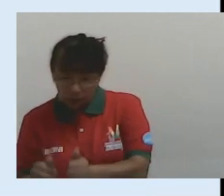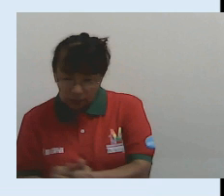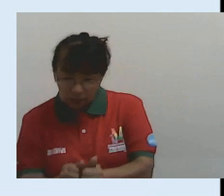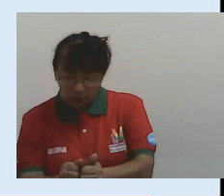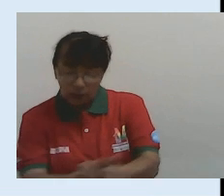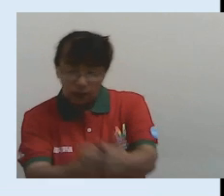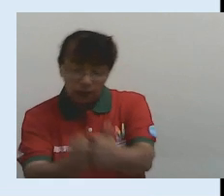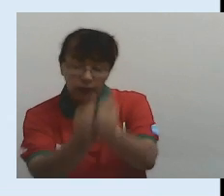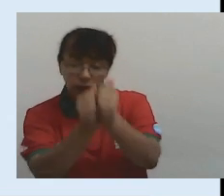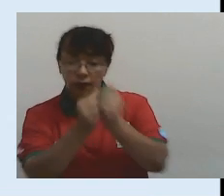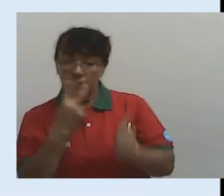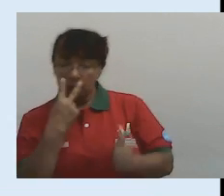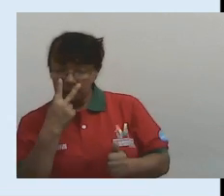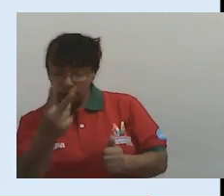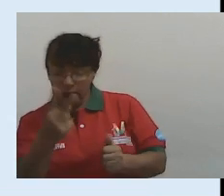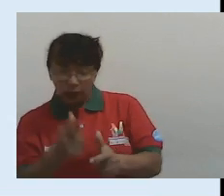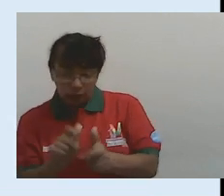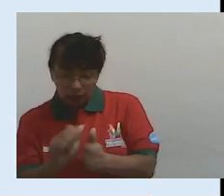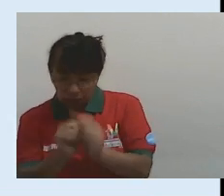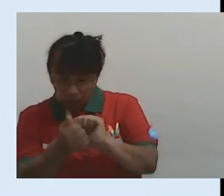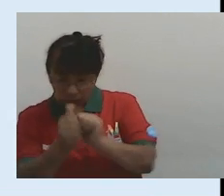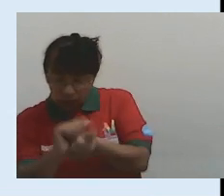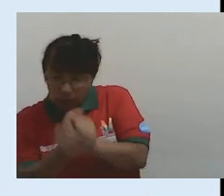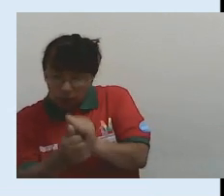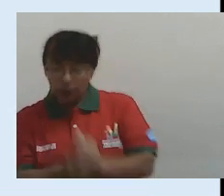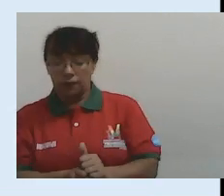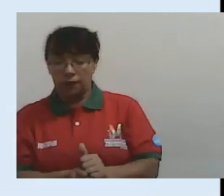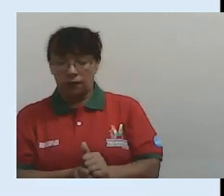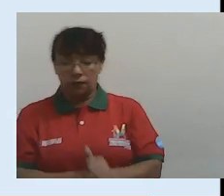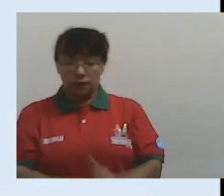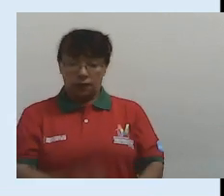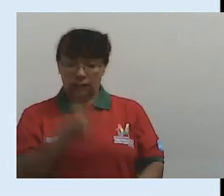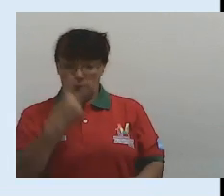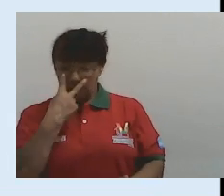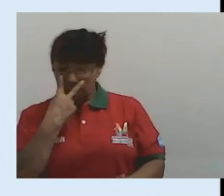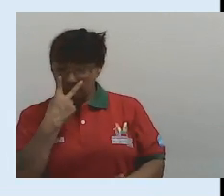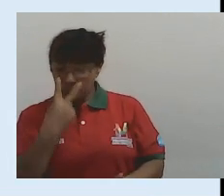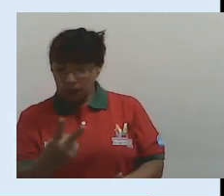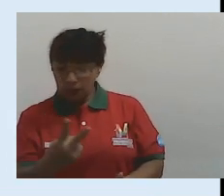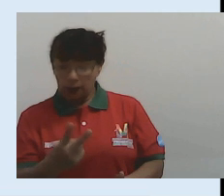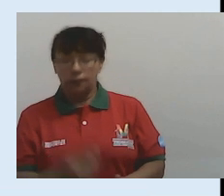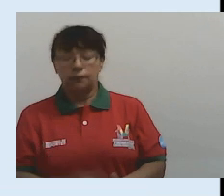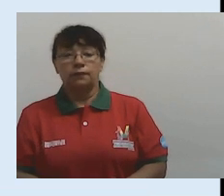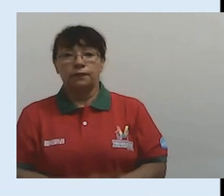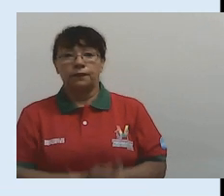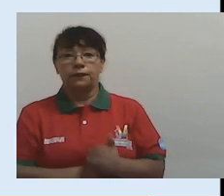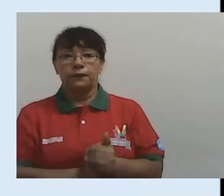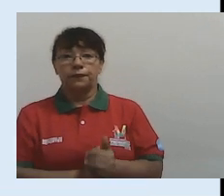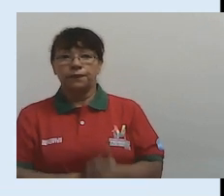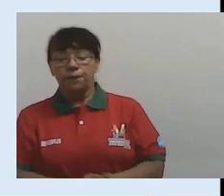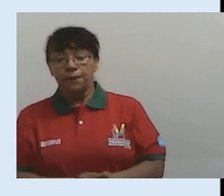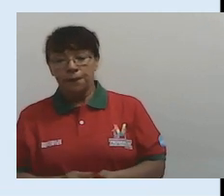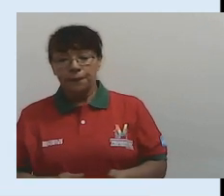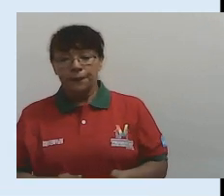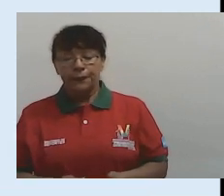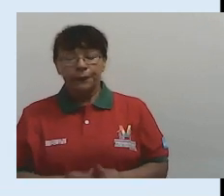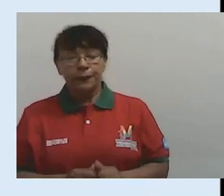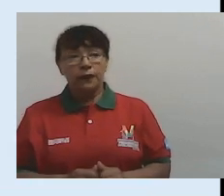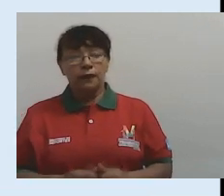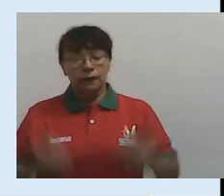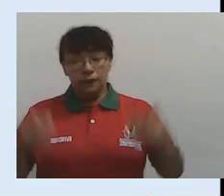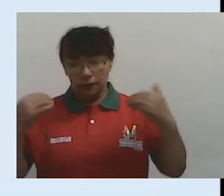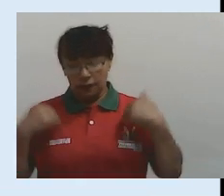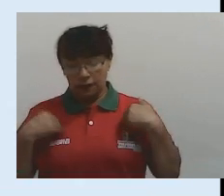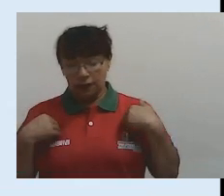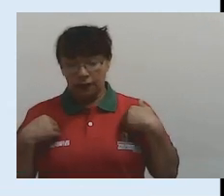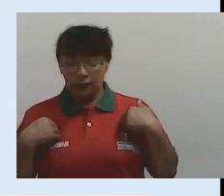inmediata. Todos saben cómo está yendo la competencia por ese tablero gigante que tenemos. Además de eso, tienen que